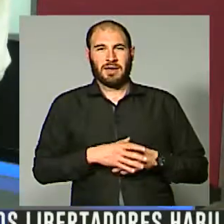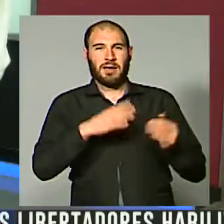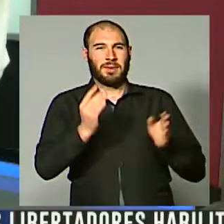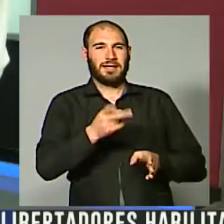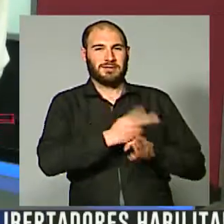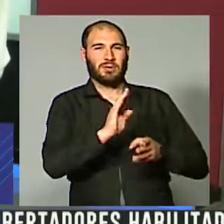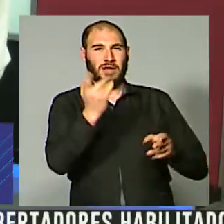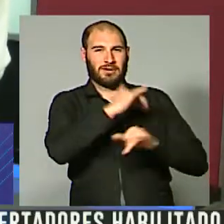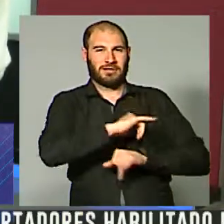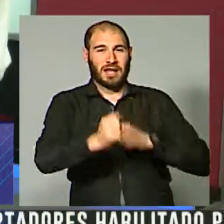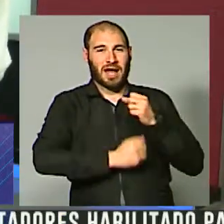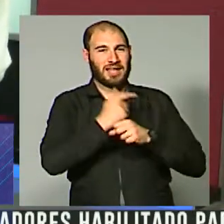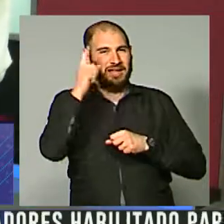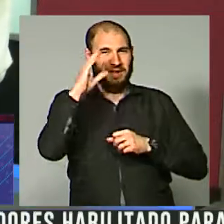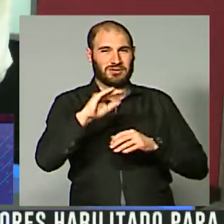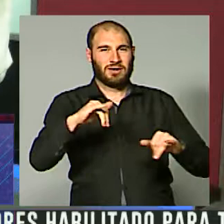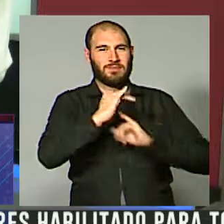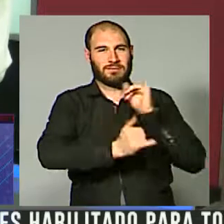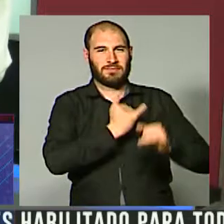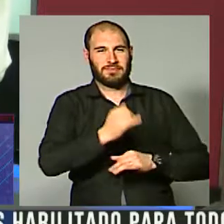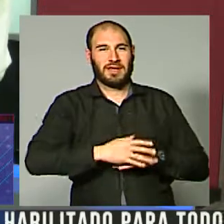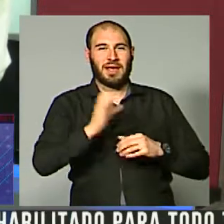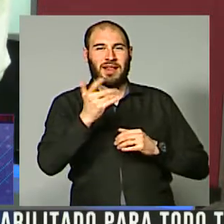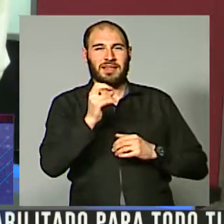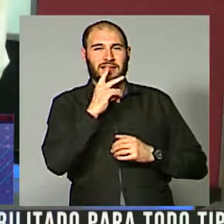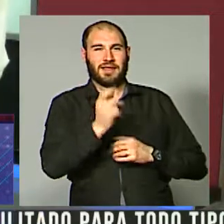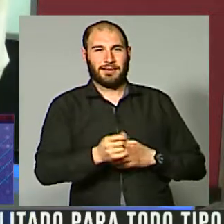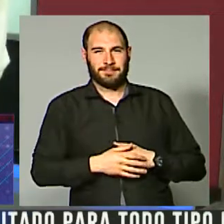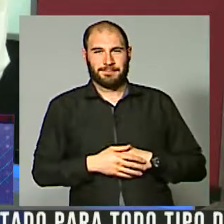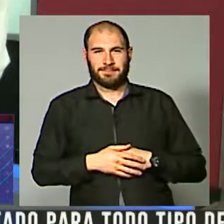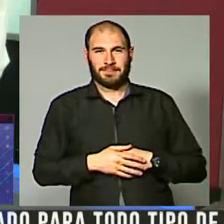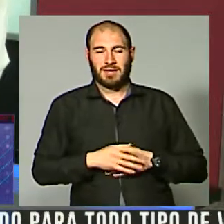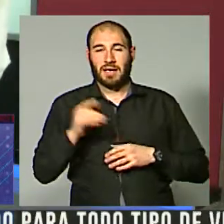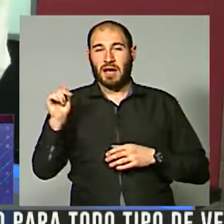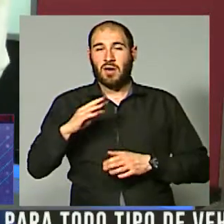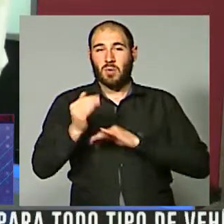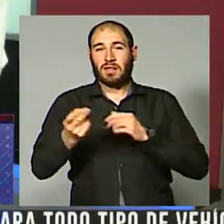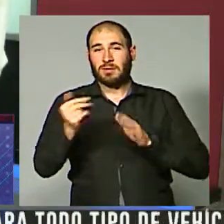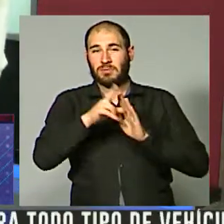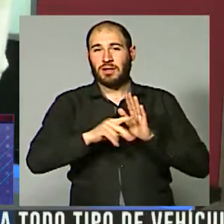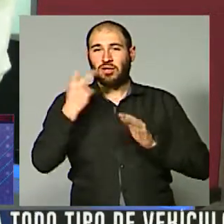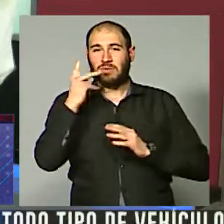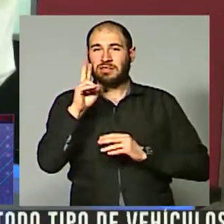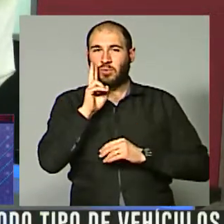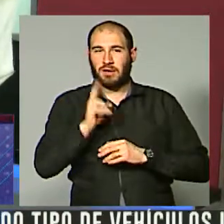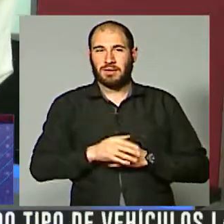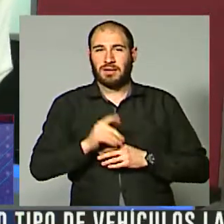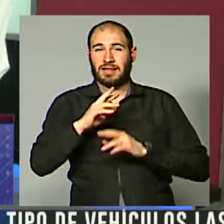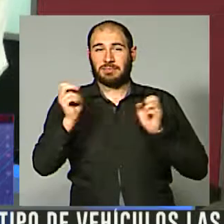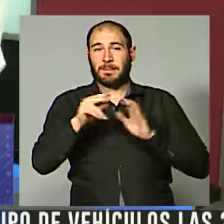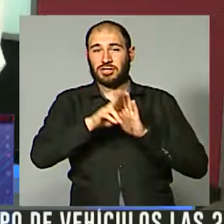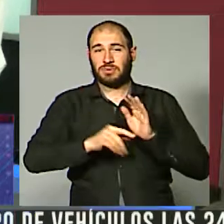segundo bloque en Universidad Noticias hasta las 22. Lo vamos a estar informando por el canal 30 de la TDA. Bueno, vamos a hablar del presupuesto 2019, hablamos del